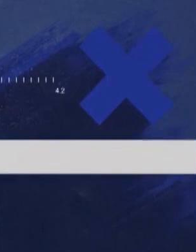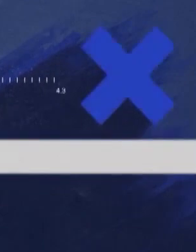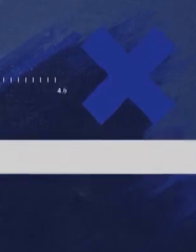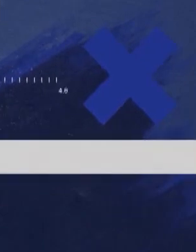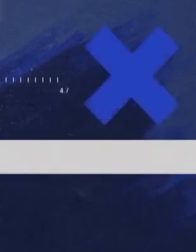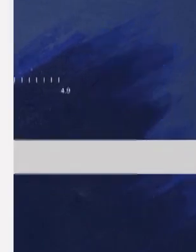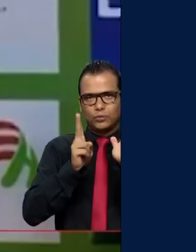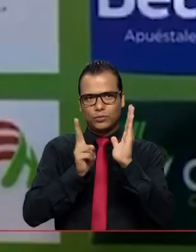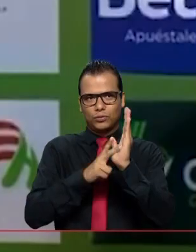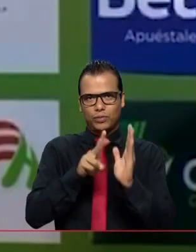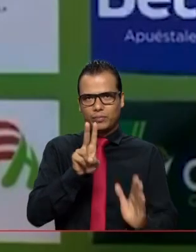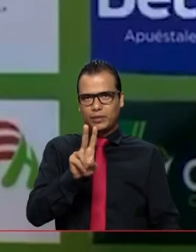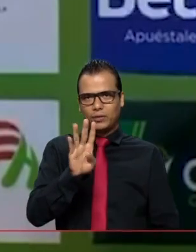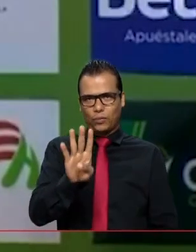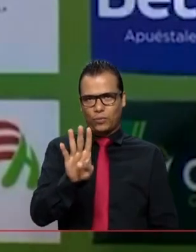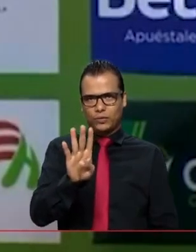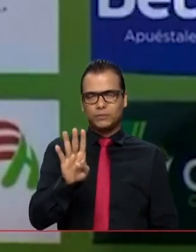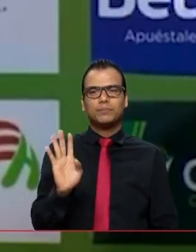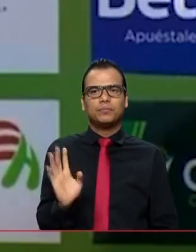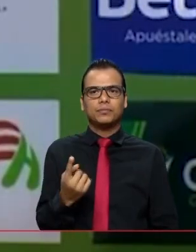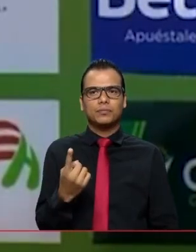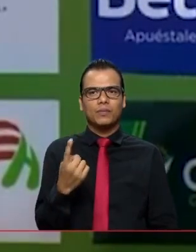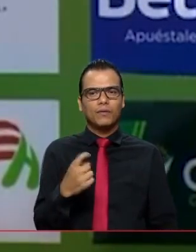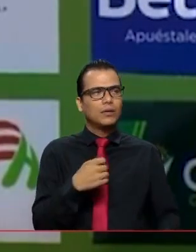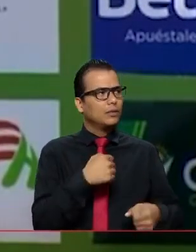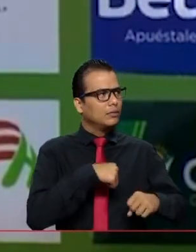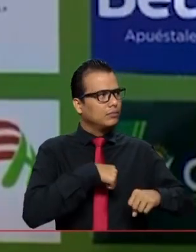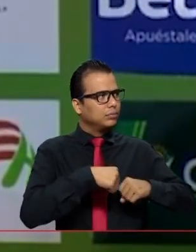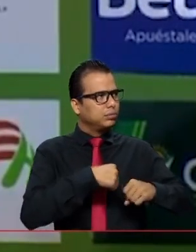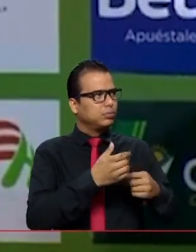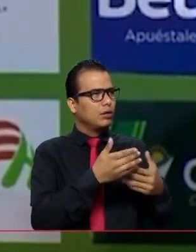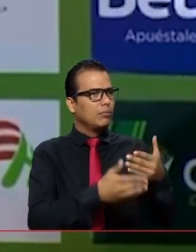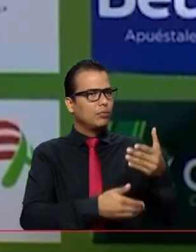A nosotros nos falta un paso todavía. Nos falta